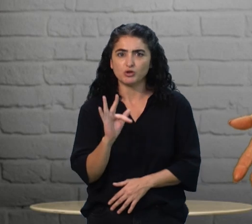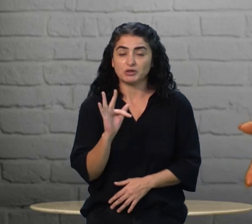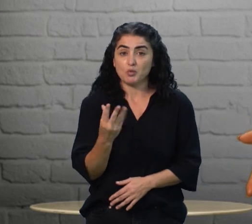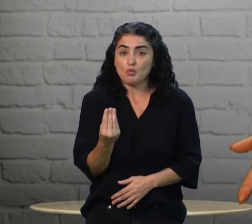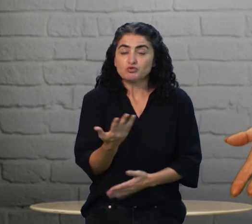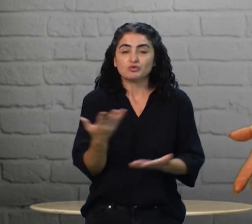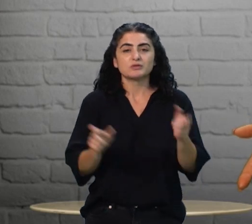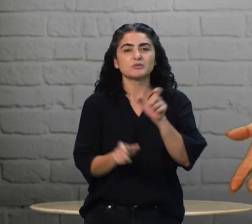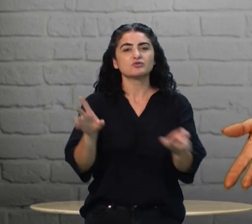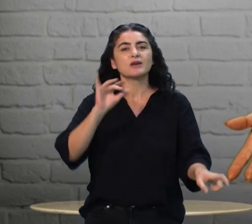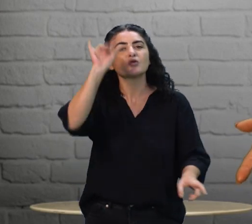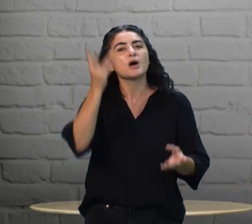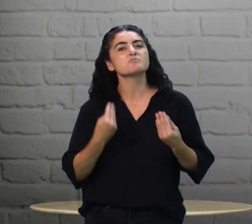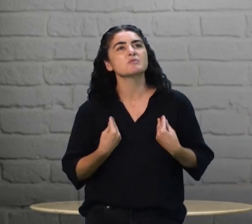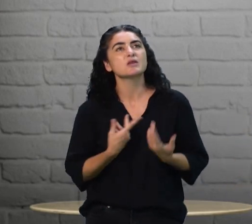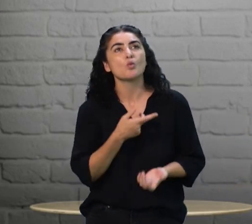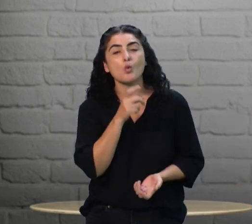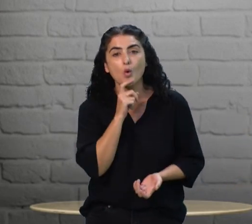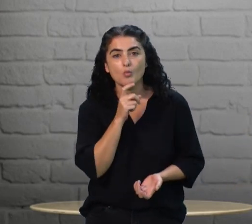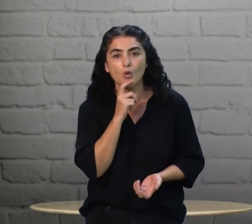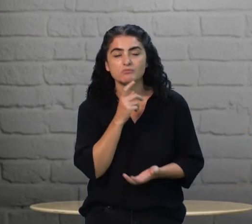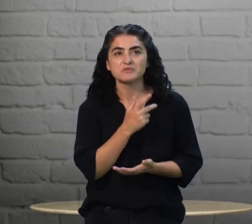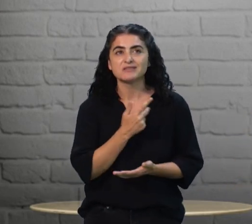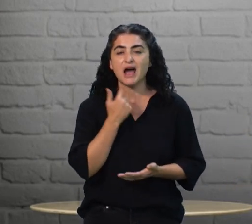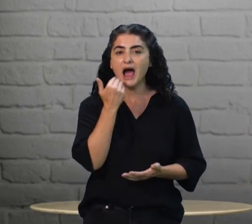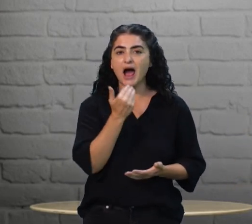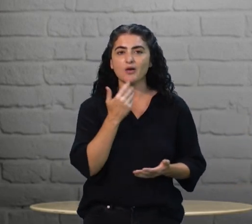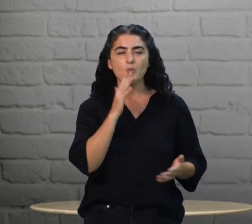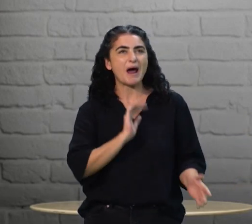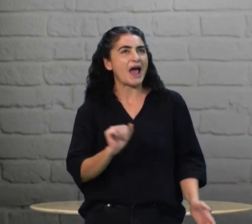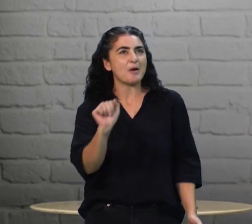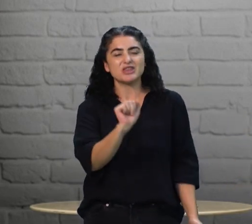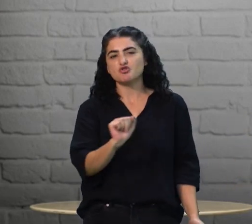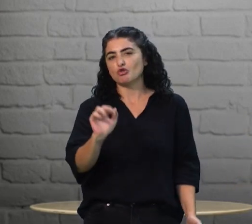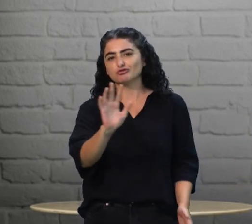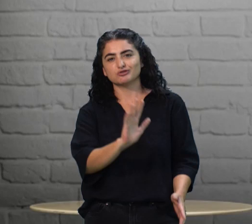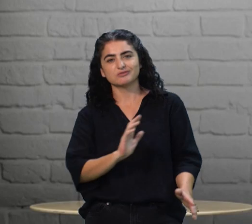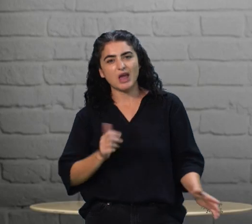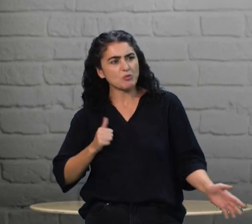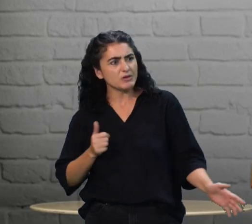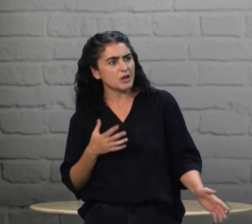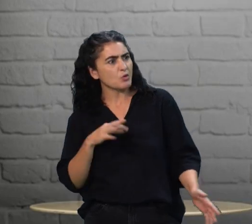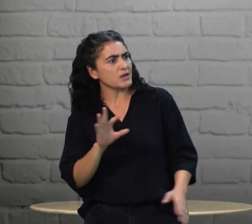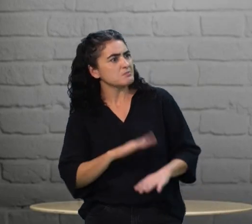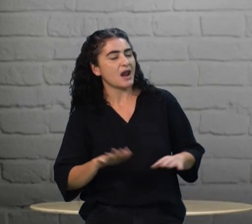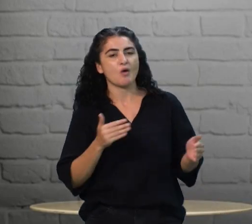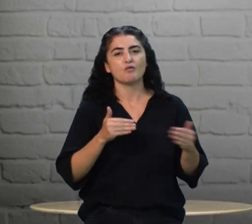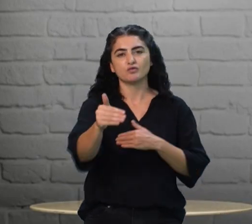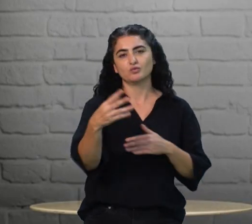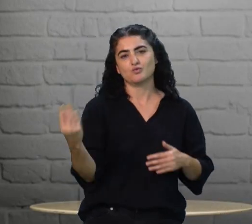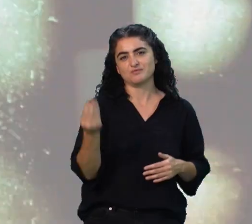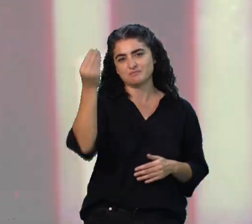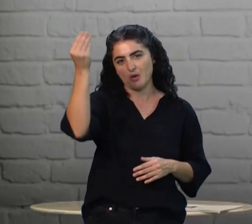riojanos Pues los riojanos somos algo maravilloso de lo que sacar partido para un futuro mejor eso